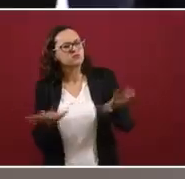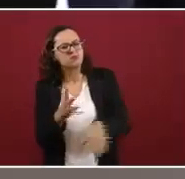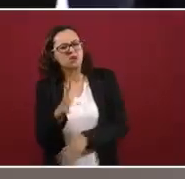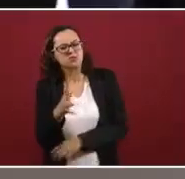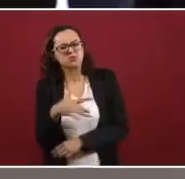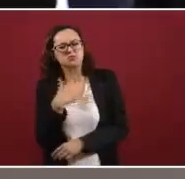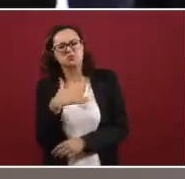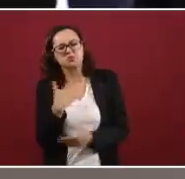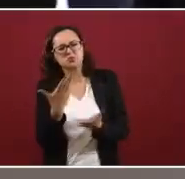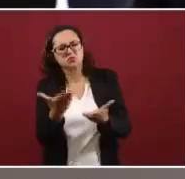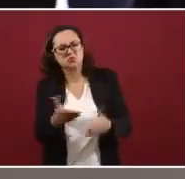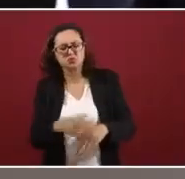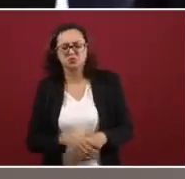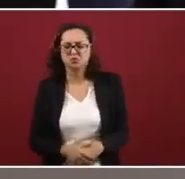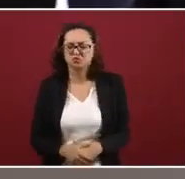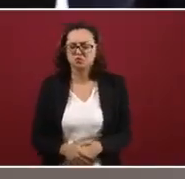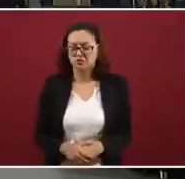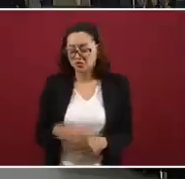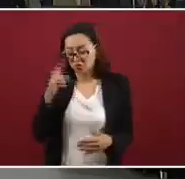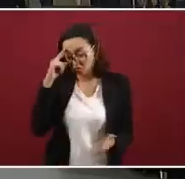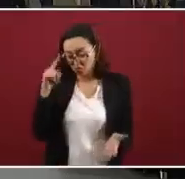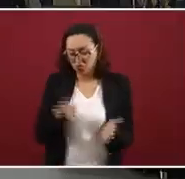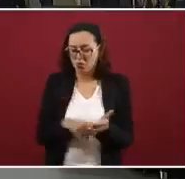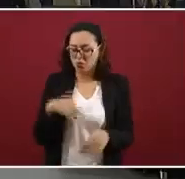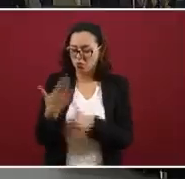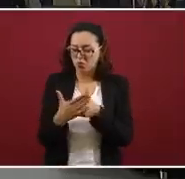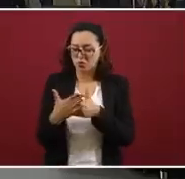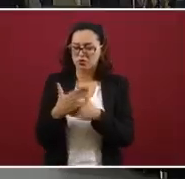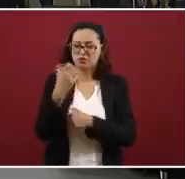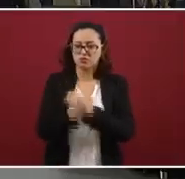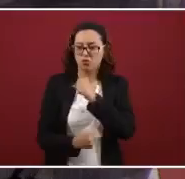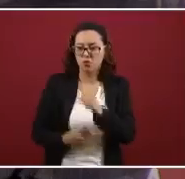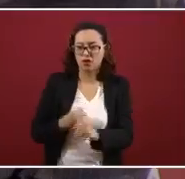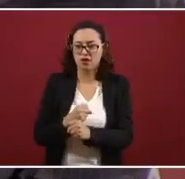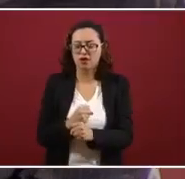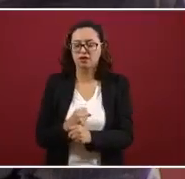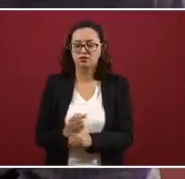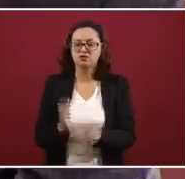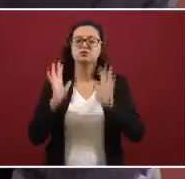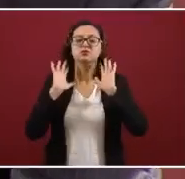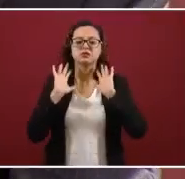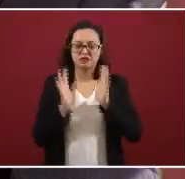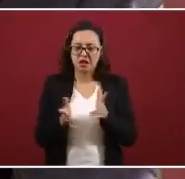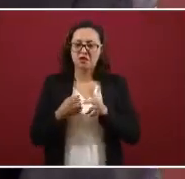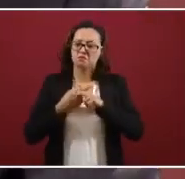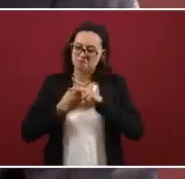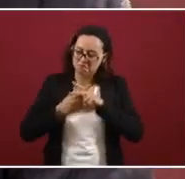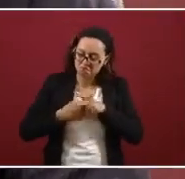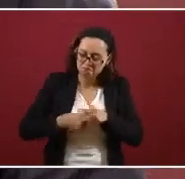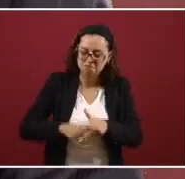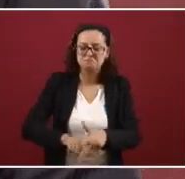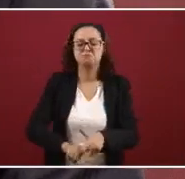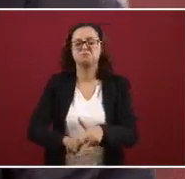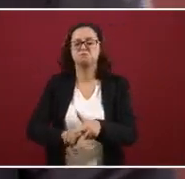aproximadamente? Yo creo que vamos a poder el año próximo ya tener